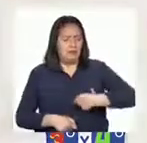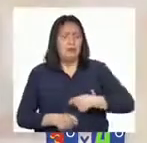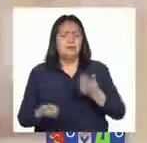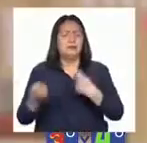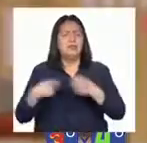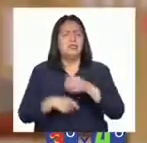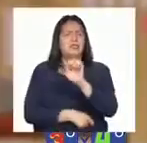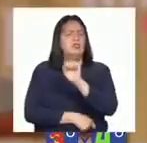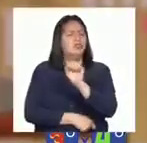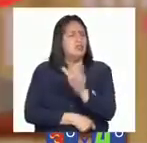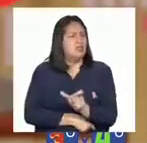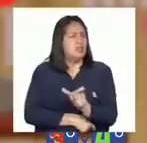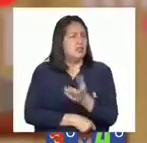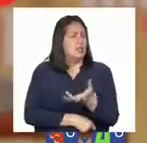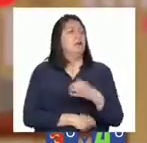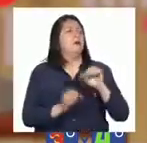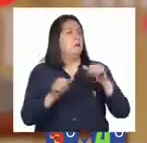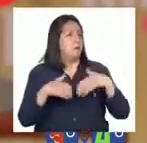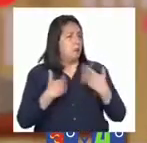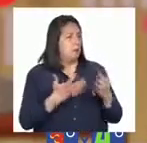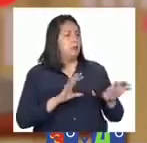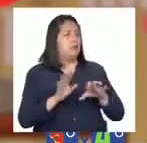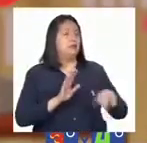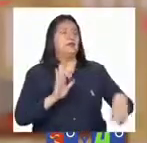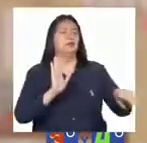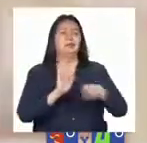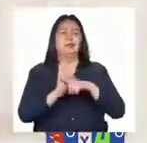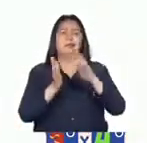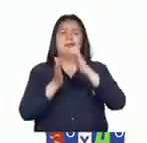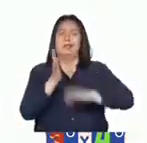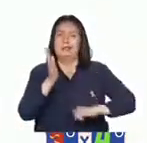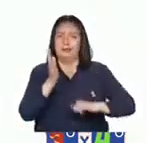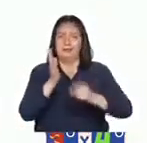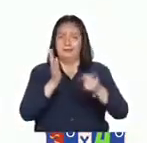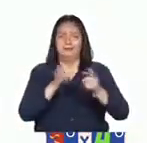Sisa? Podemos realizar una sustracción.